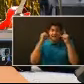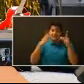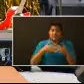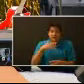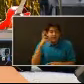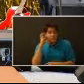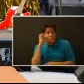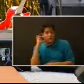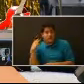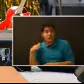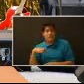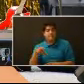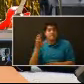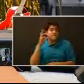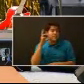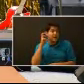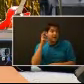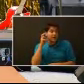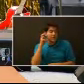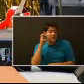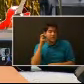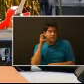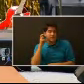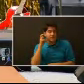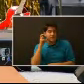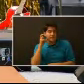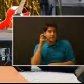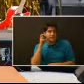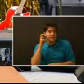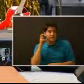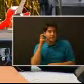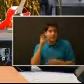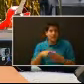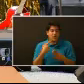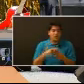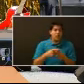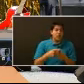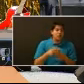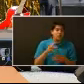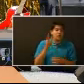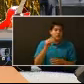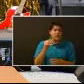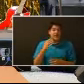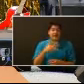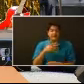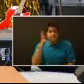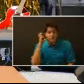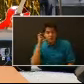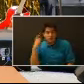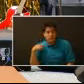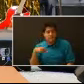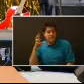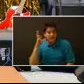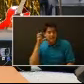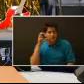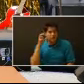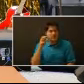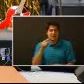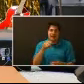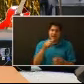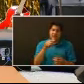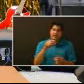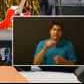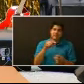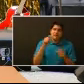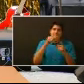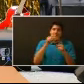para oír. Y cuando habla aquí de mi oído para escuchar, esa palabra se puede traducir como